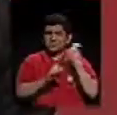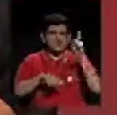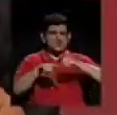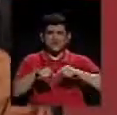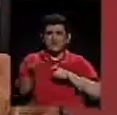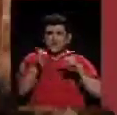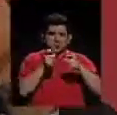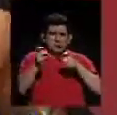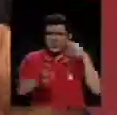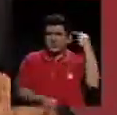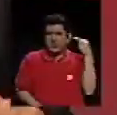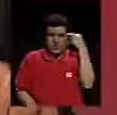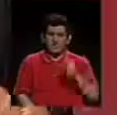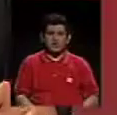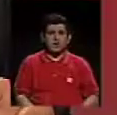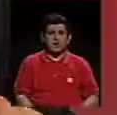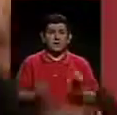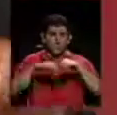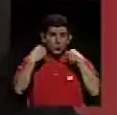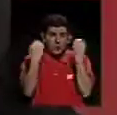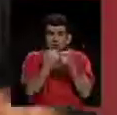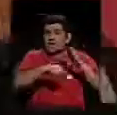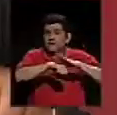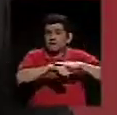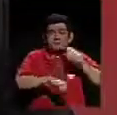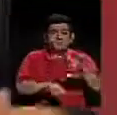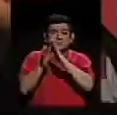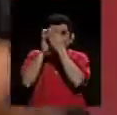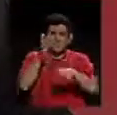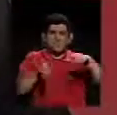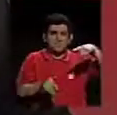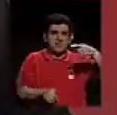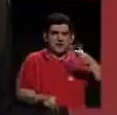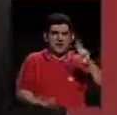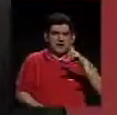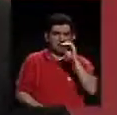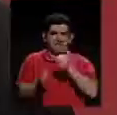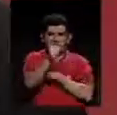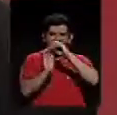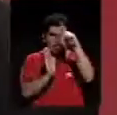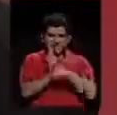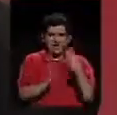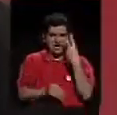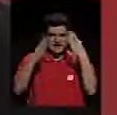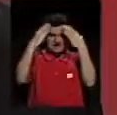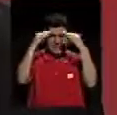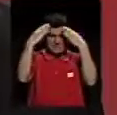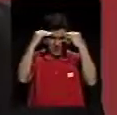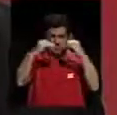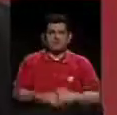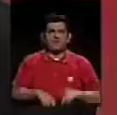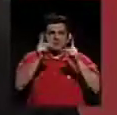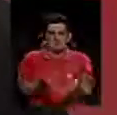ingobernabilidad y que los órganos de control lo dejan gobernar: Contraloría, Procuraduría y Sala Constitucional. Y si usted ve el informe de